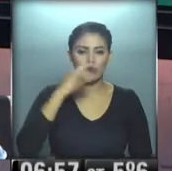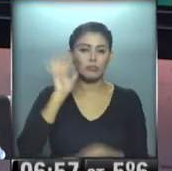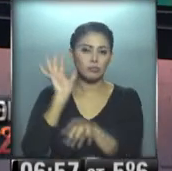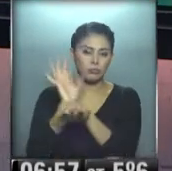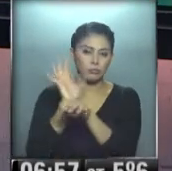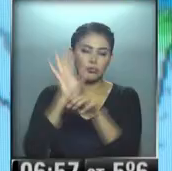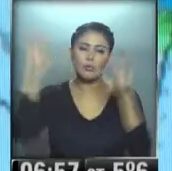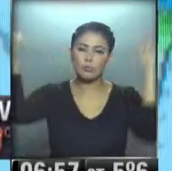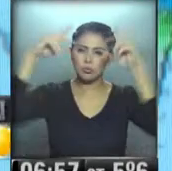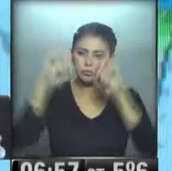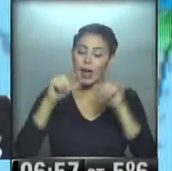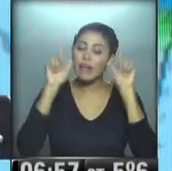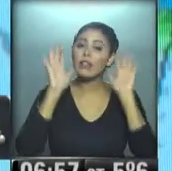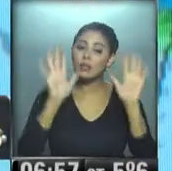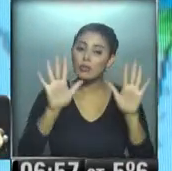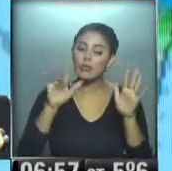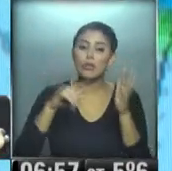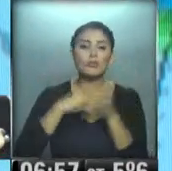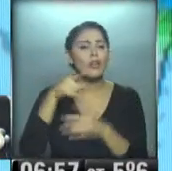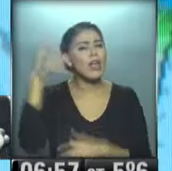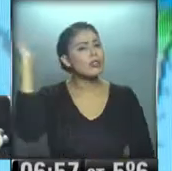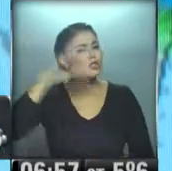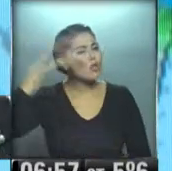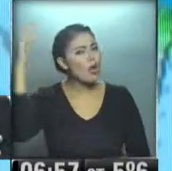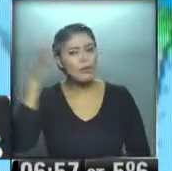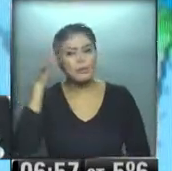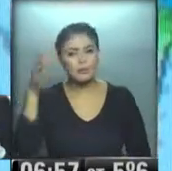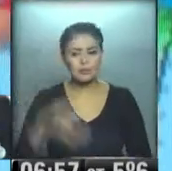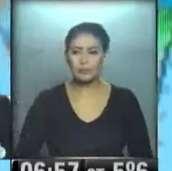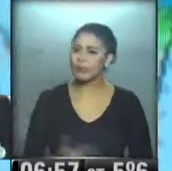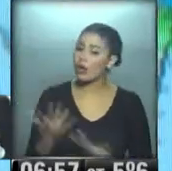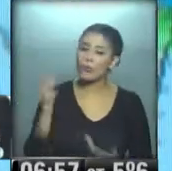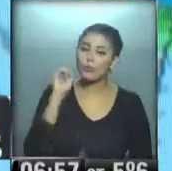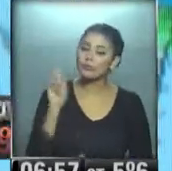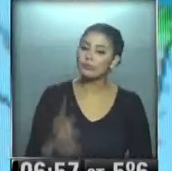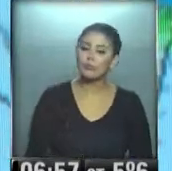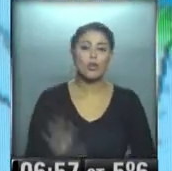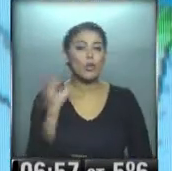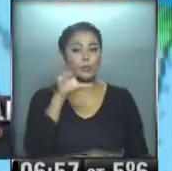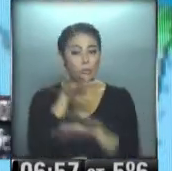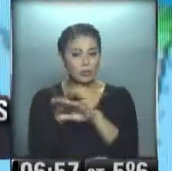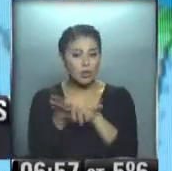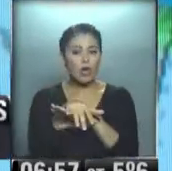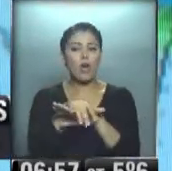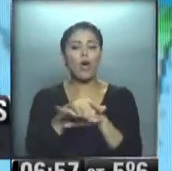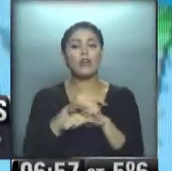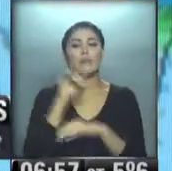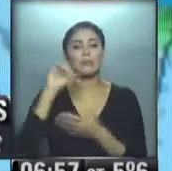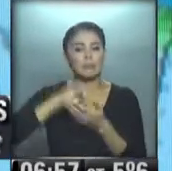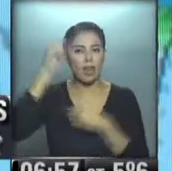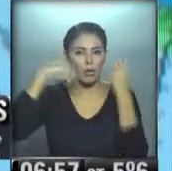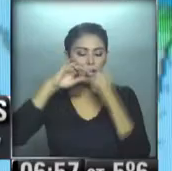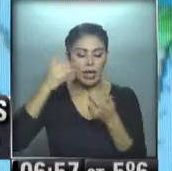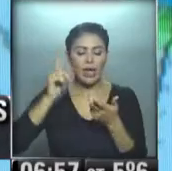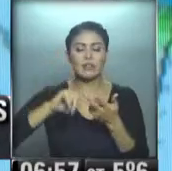tormentas, atentos en Iguazú. Cari, ¿cómo está lloviendo ahí? Qué bárbaro. Toda la provincia de Misiones, el este de Paraguay, sur